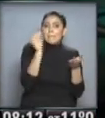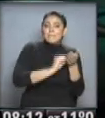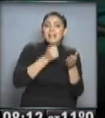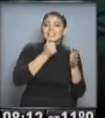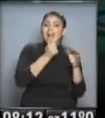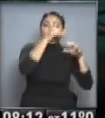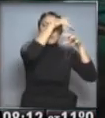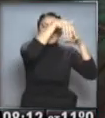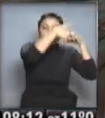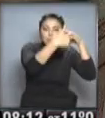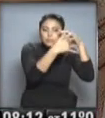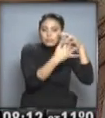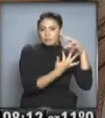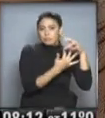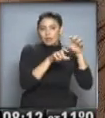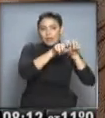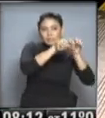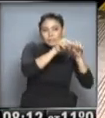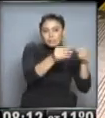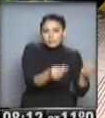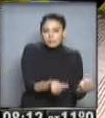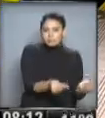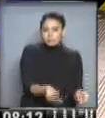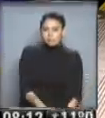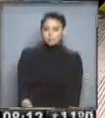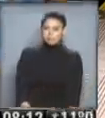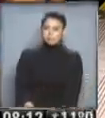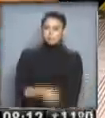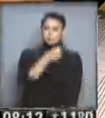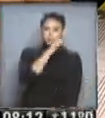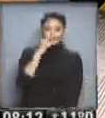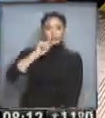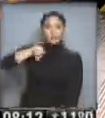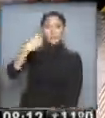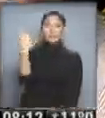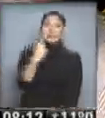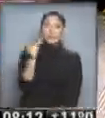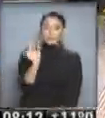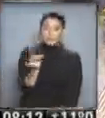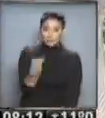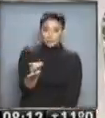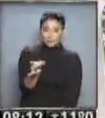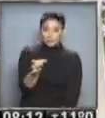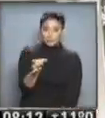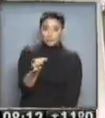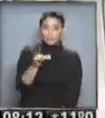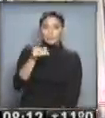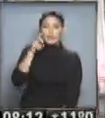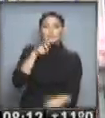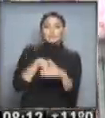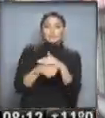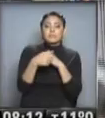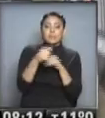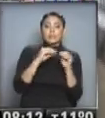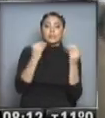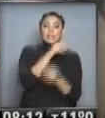filtra por las costuras, los está destrozando. El próximo 1 de diciembre, la línea A cumple